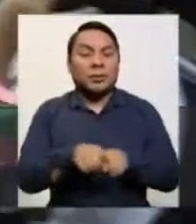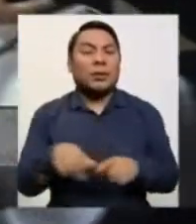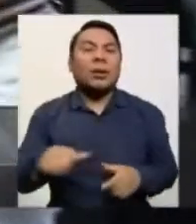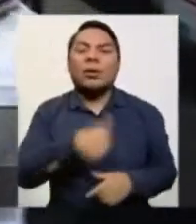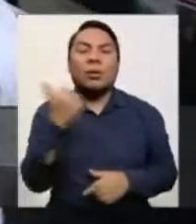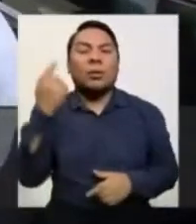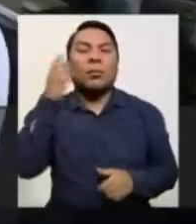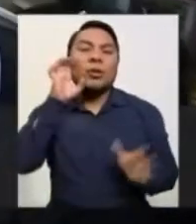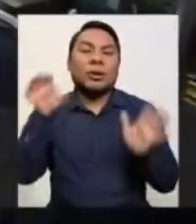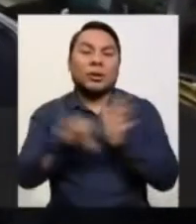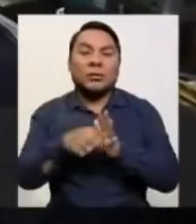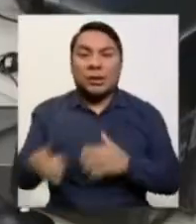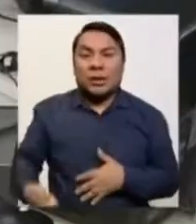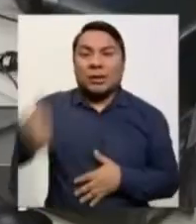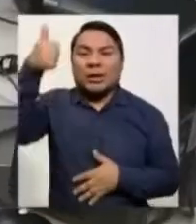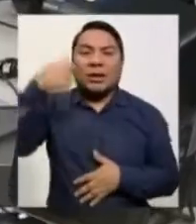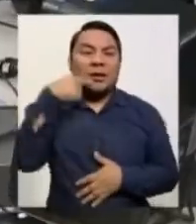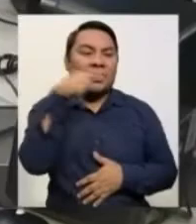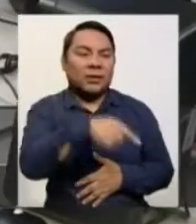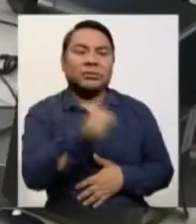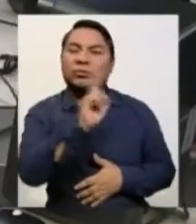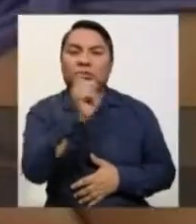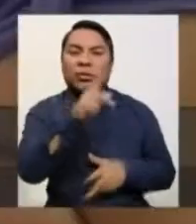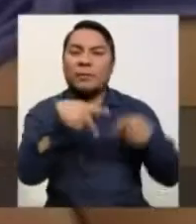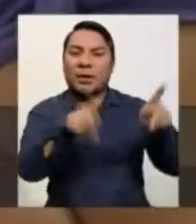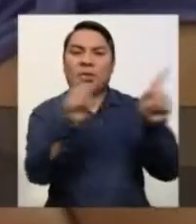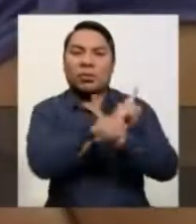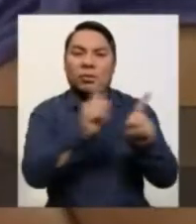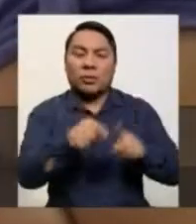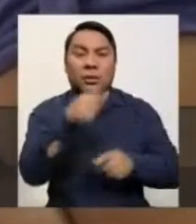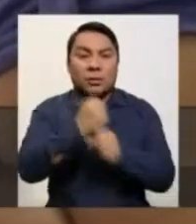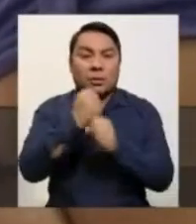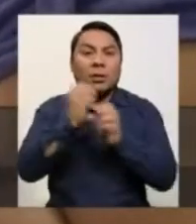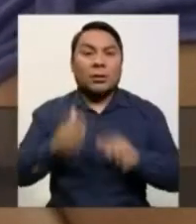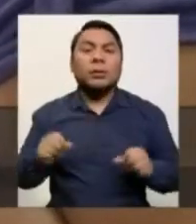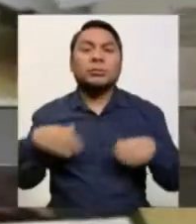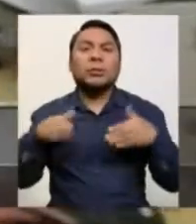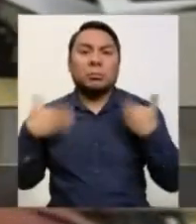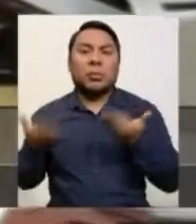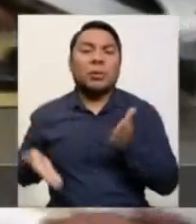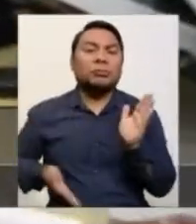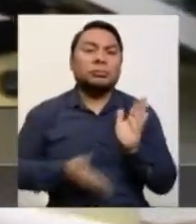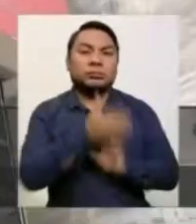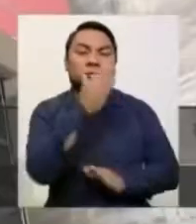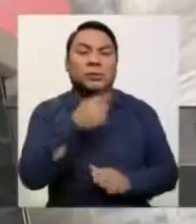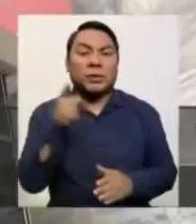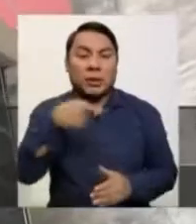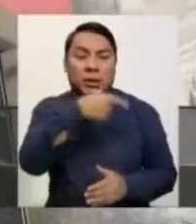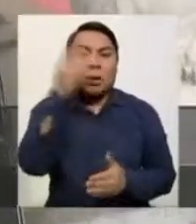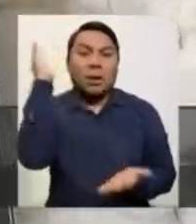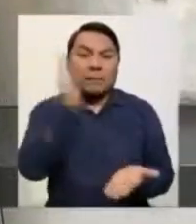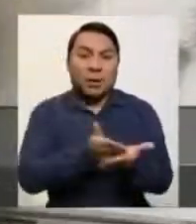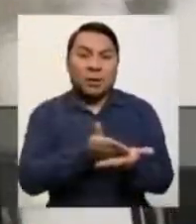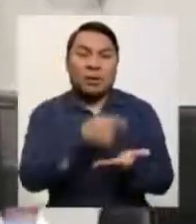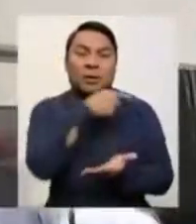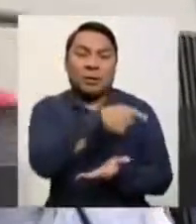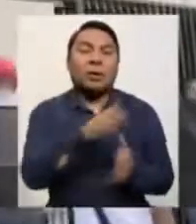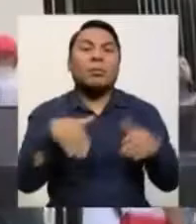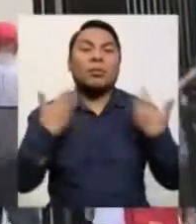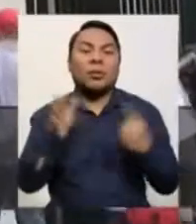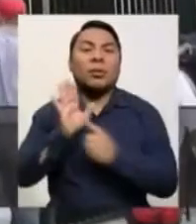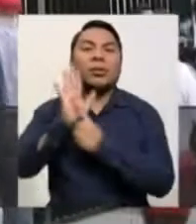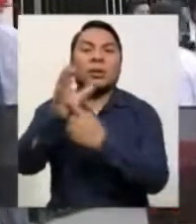se niegue a otorgar la licencia, el trabajador puede ejercerla y si por ello recibe una sanción, este